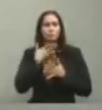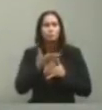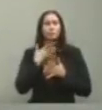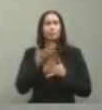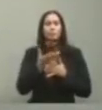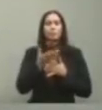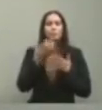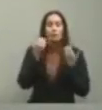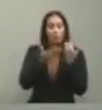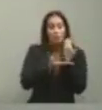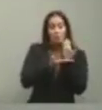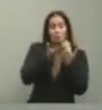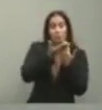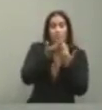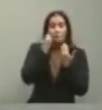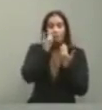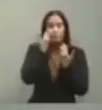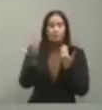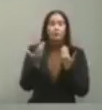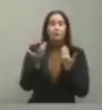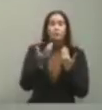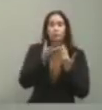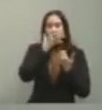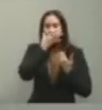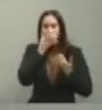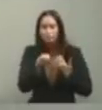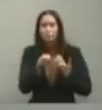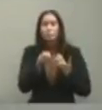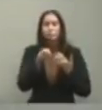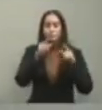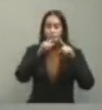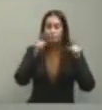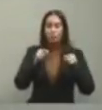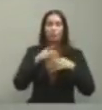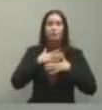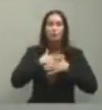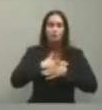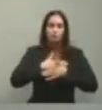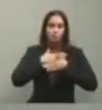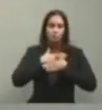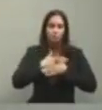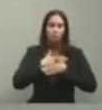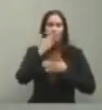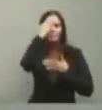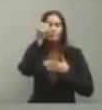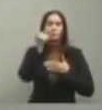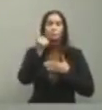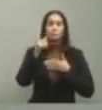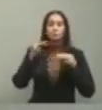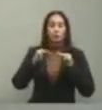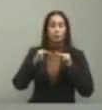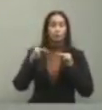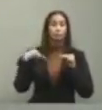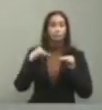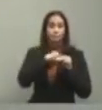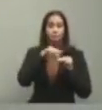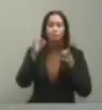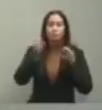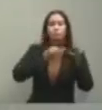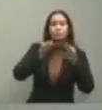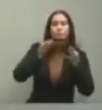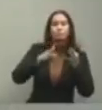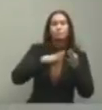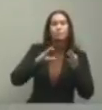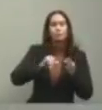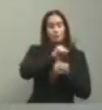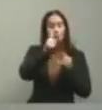fiebre frecuencia de estornudo es un cuadro respiratorio porque porque el ministro lo ha explicado muy bien porque